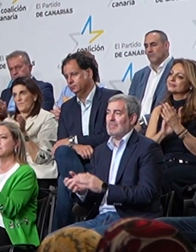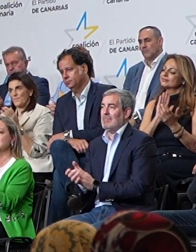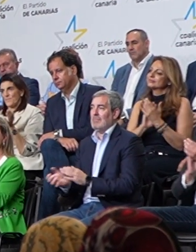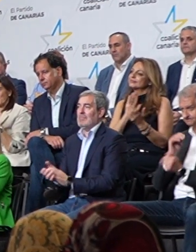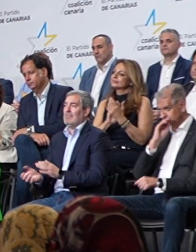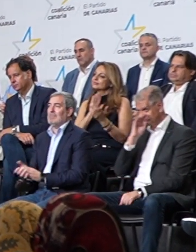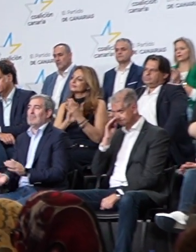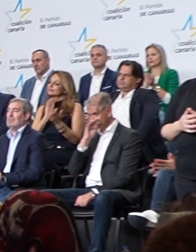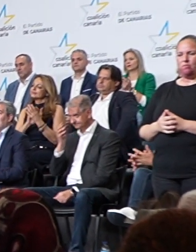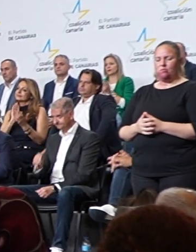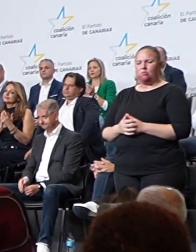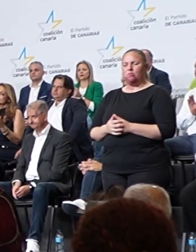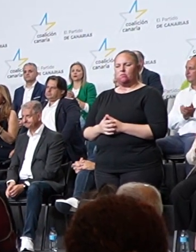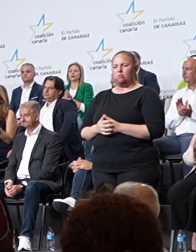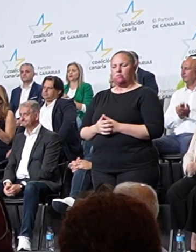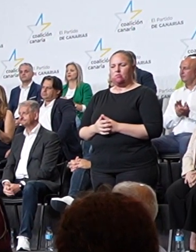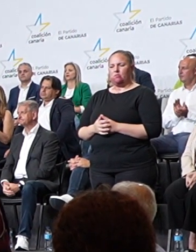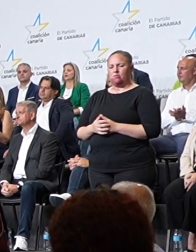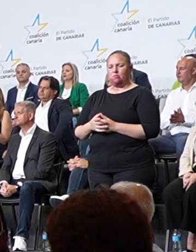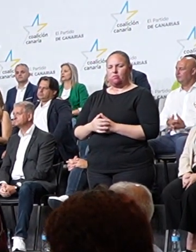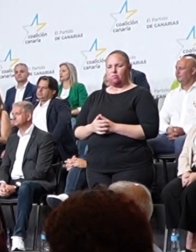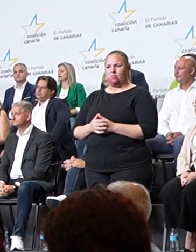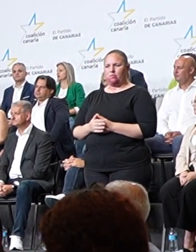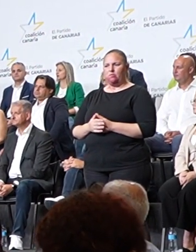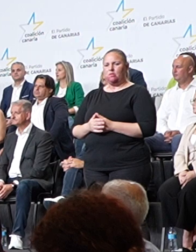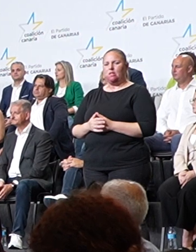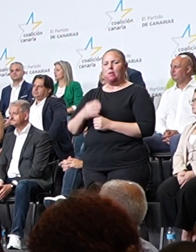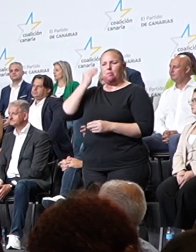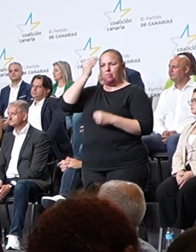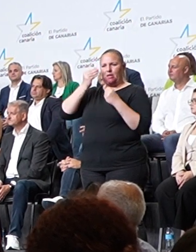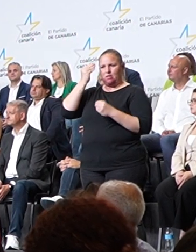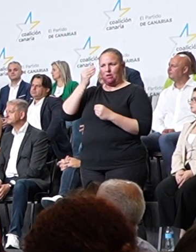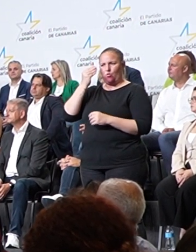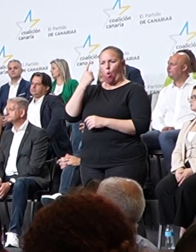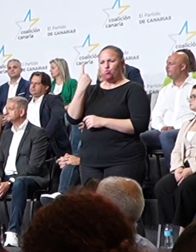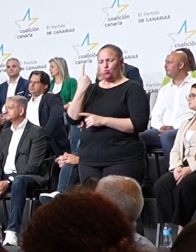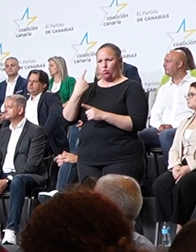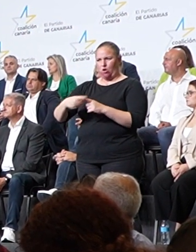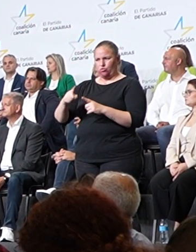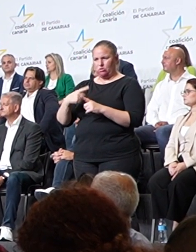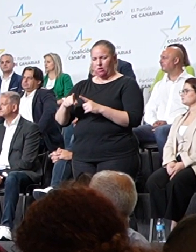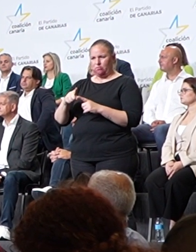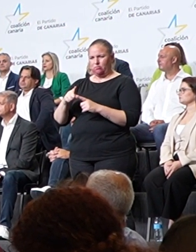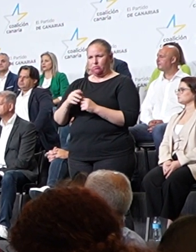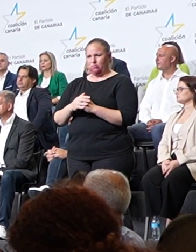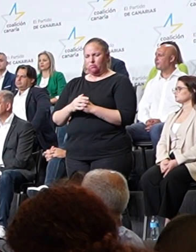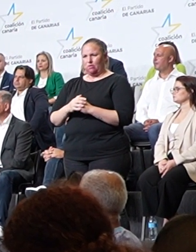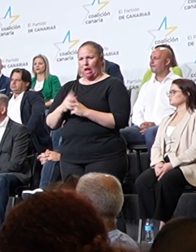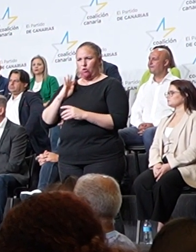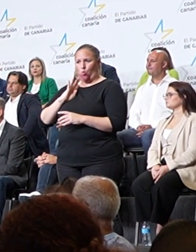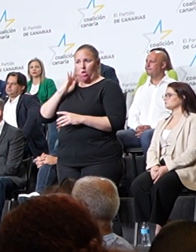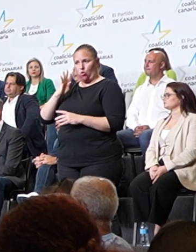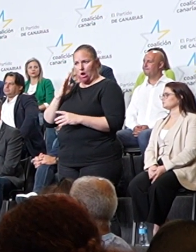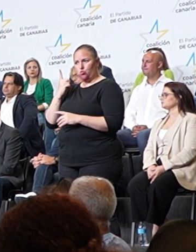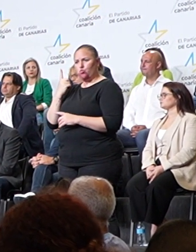Piensen, les pido que hagan un ejercicio. Piensen una sola cosa que haya hecho en estos